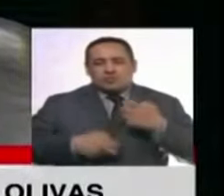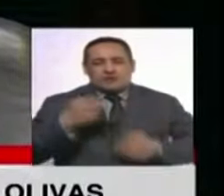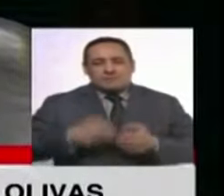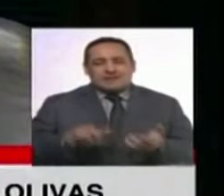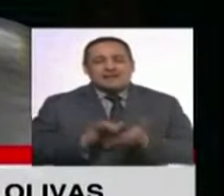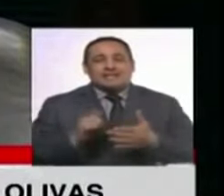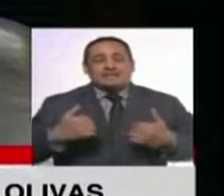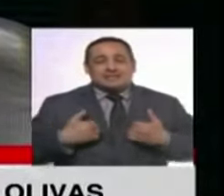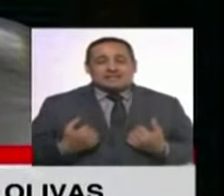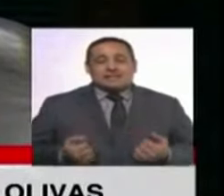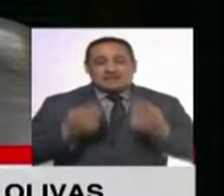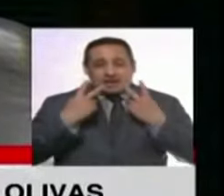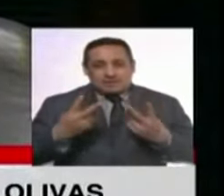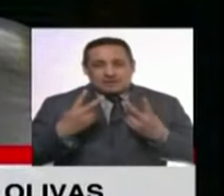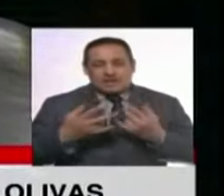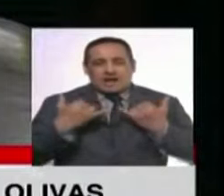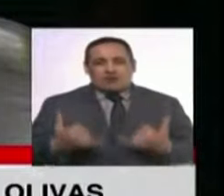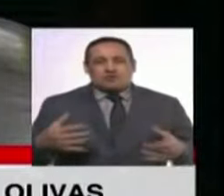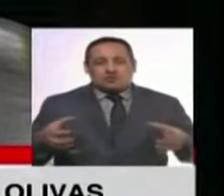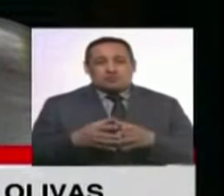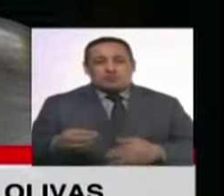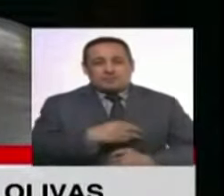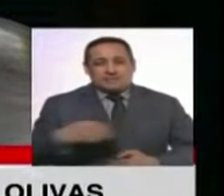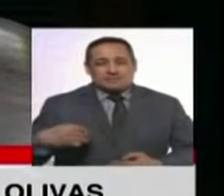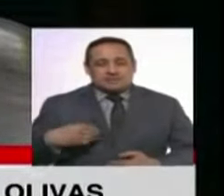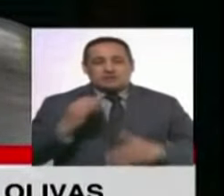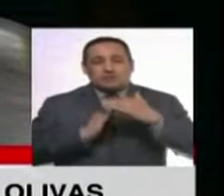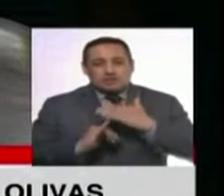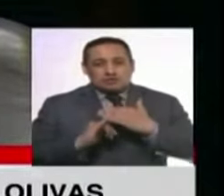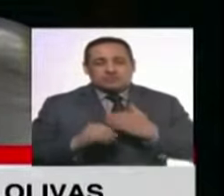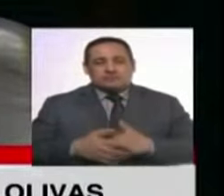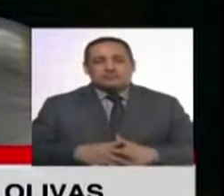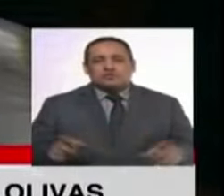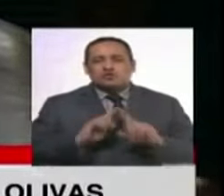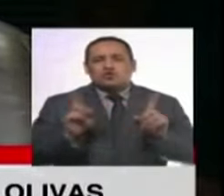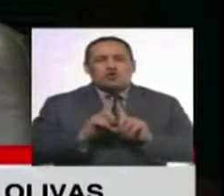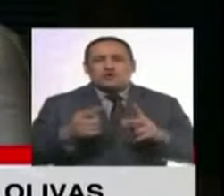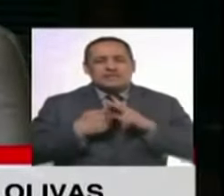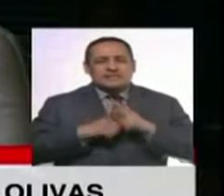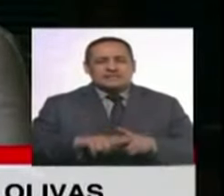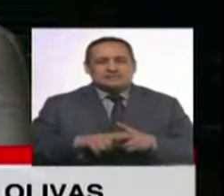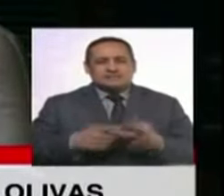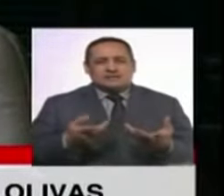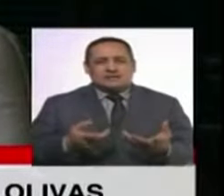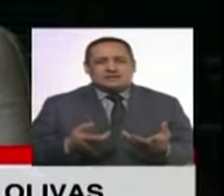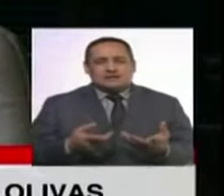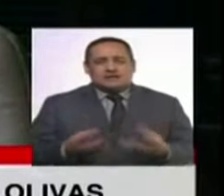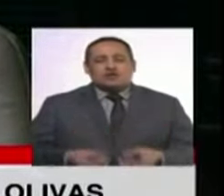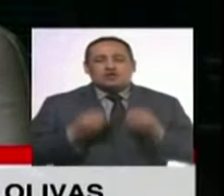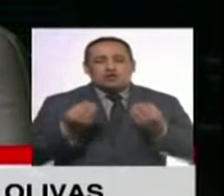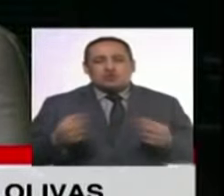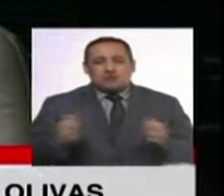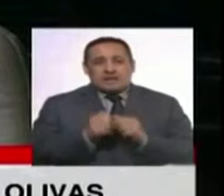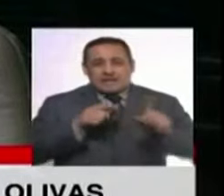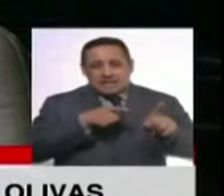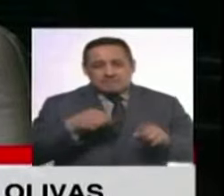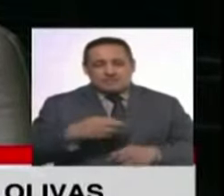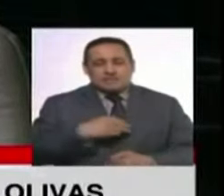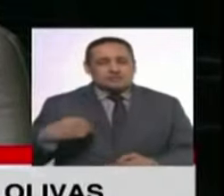tiene que enfrentar el Ministerio del interior no Inicia con el ministro